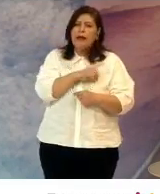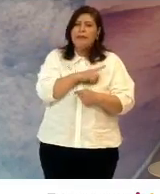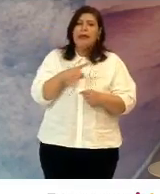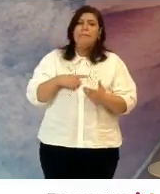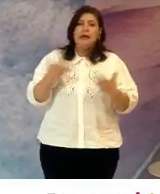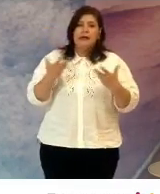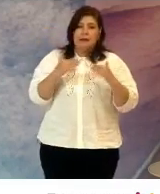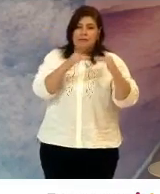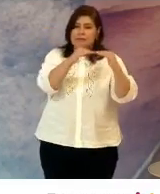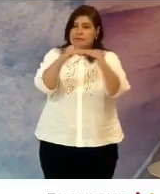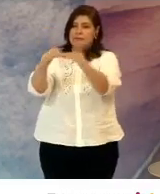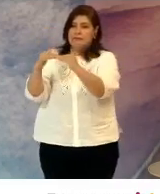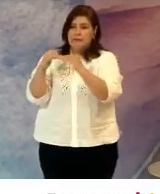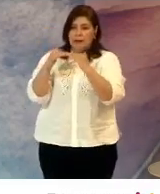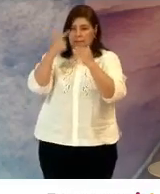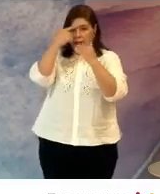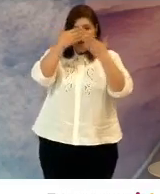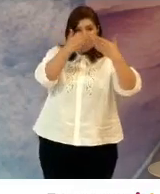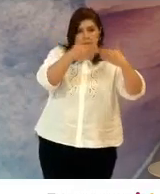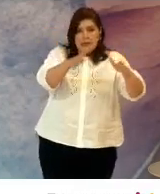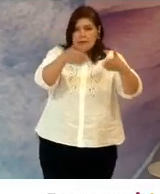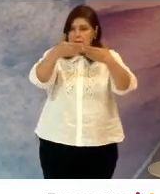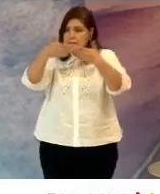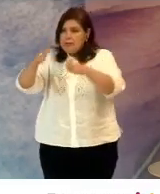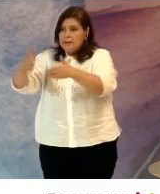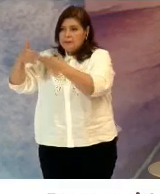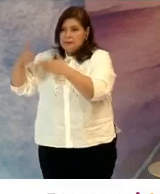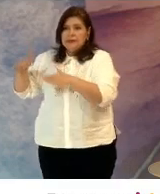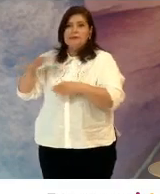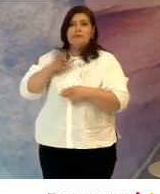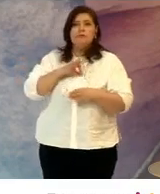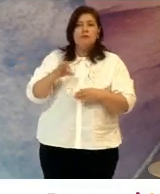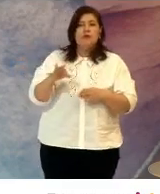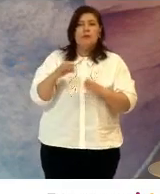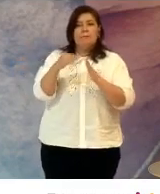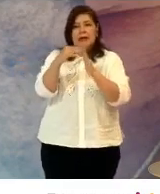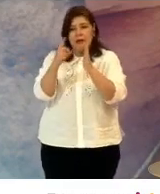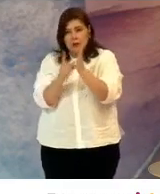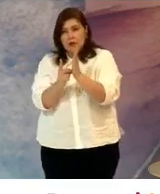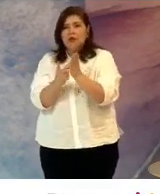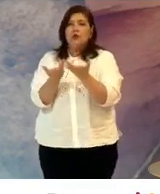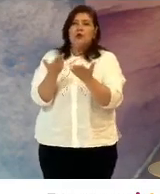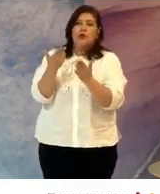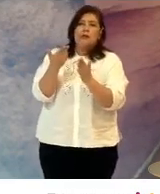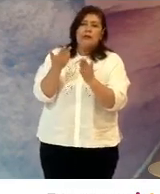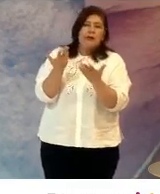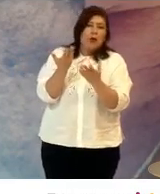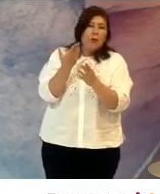Democratiza el acceso a métodos, herramientas, espacios